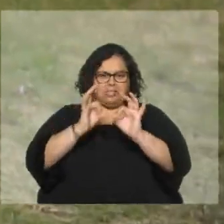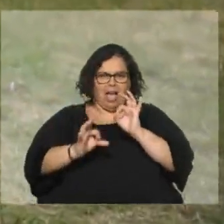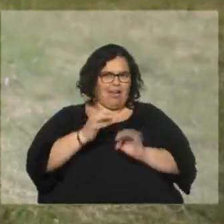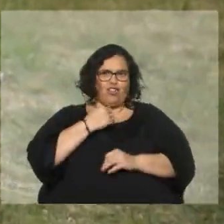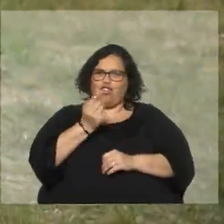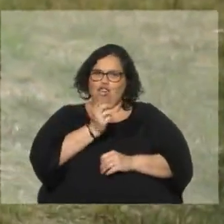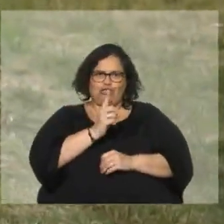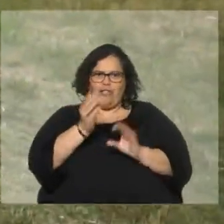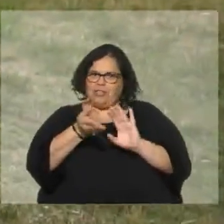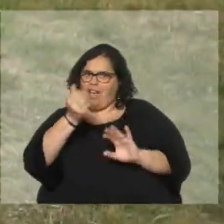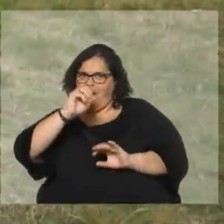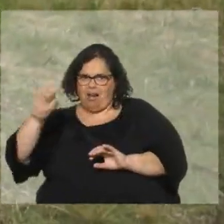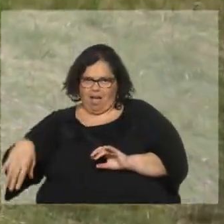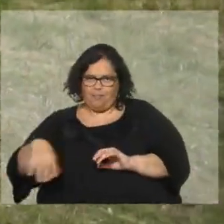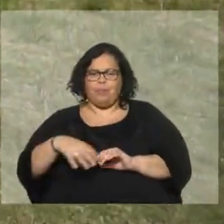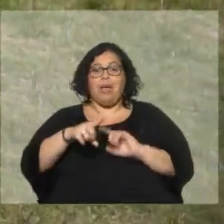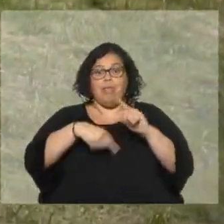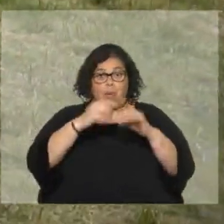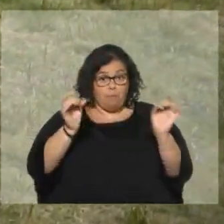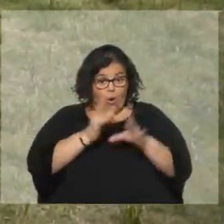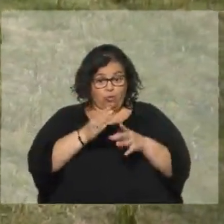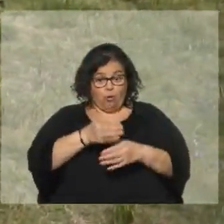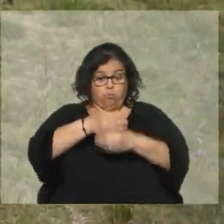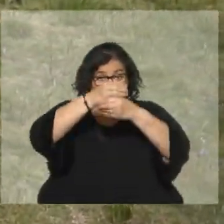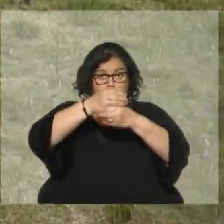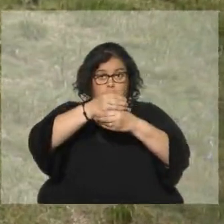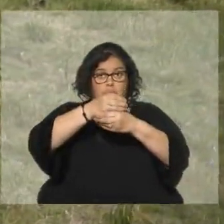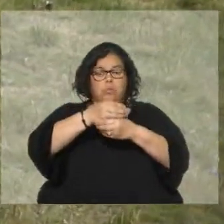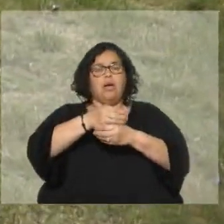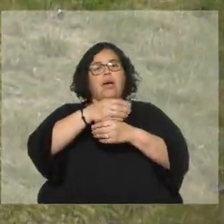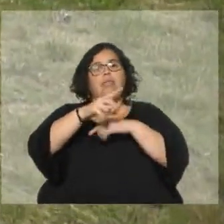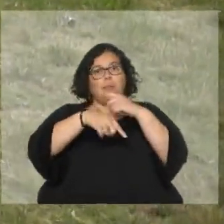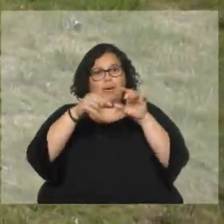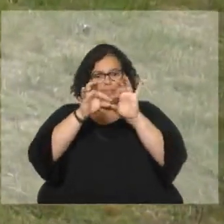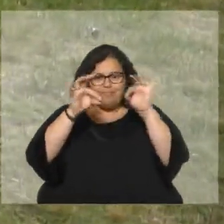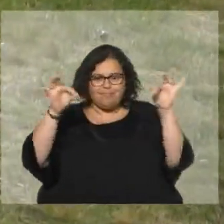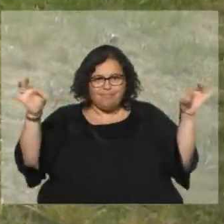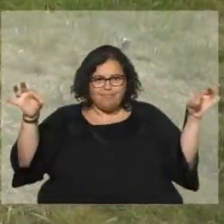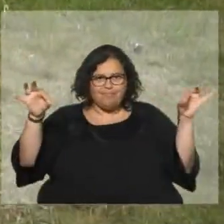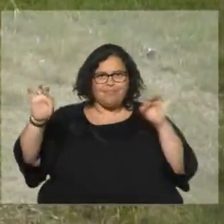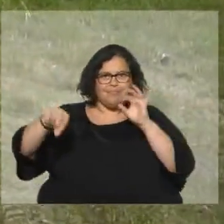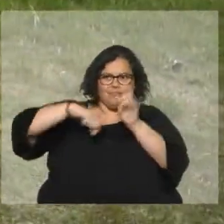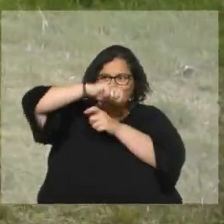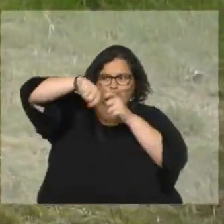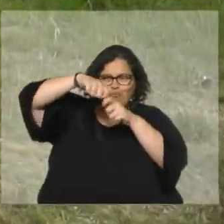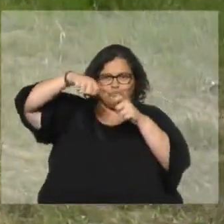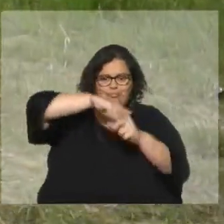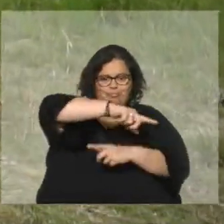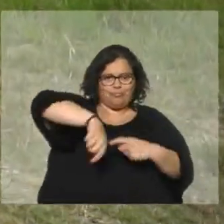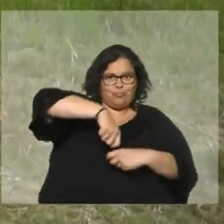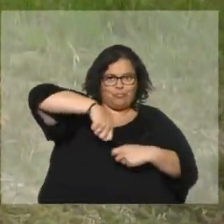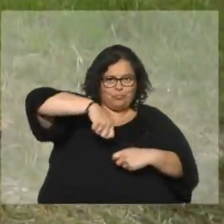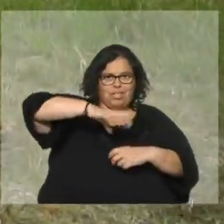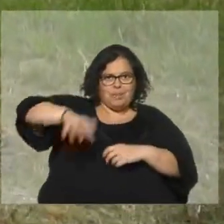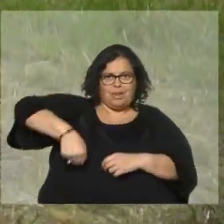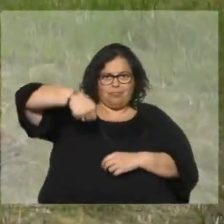después, que tenemos un mazo, agarramos dos junquitos de esto y hacemos un atillo. Para poder